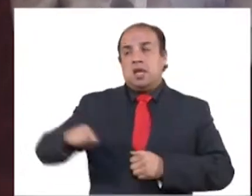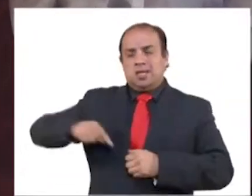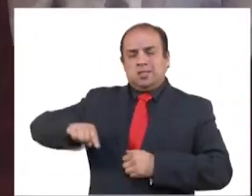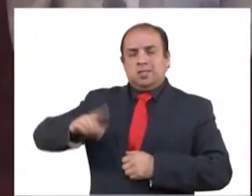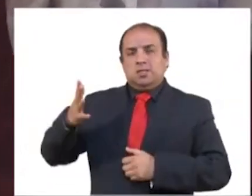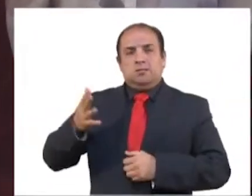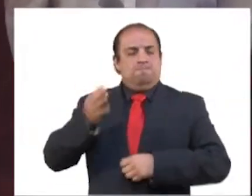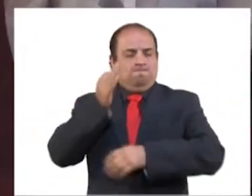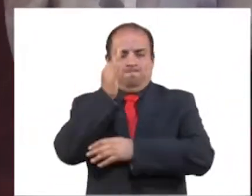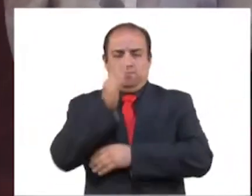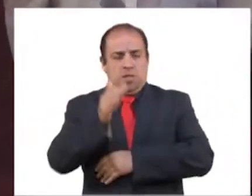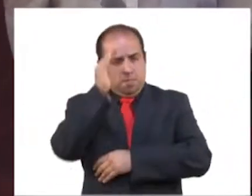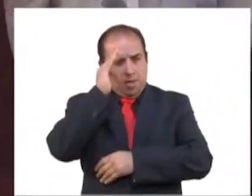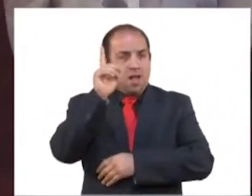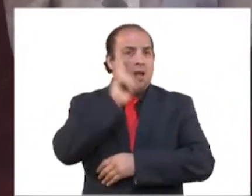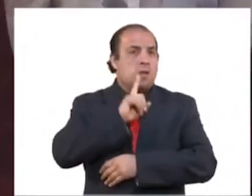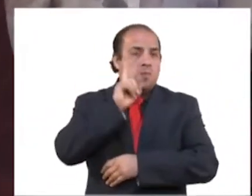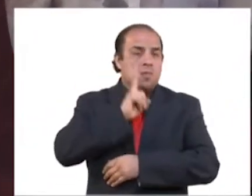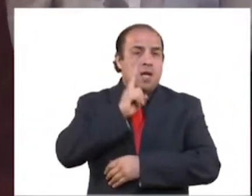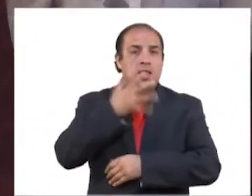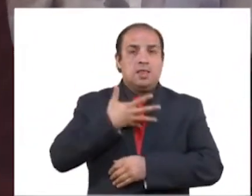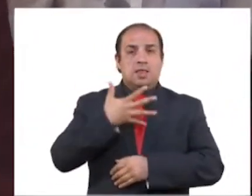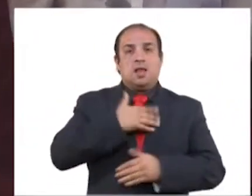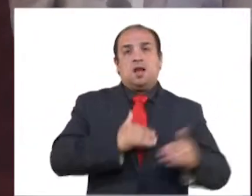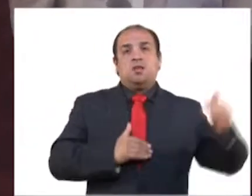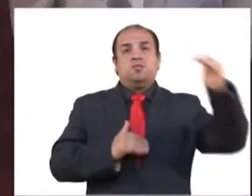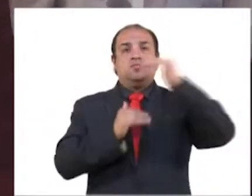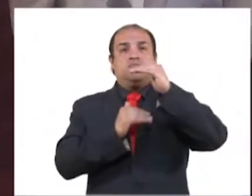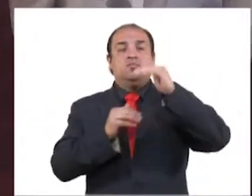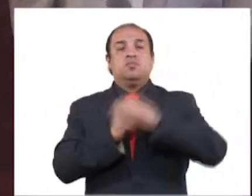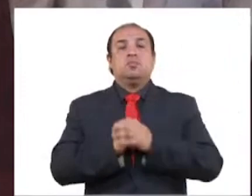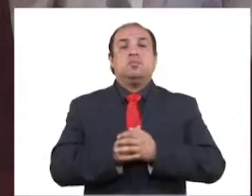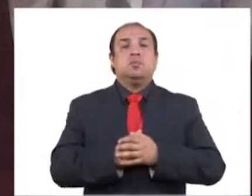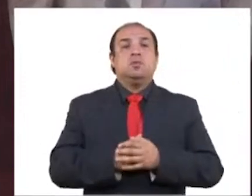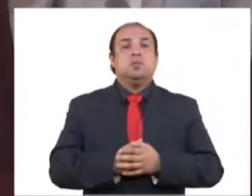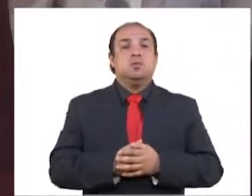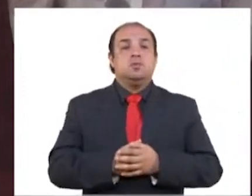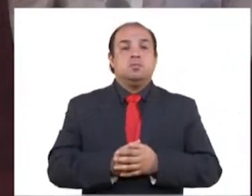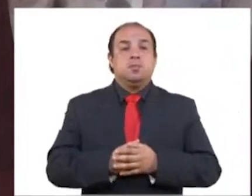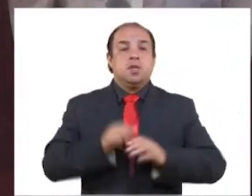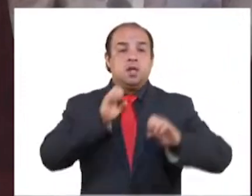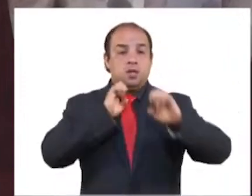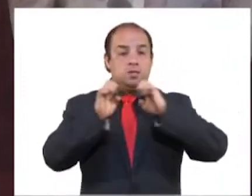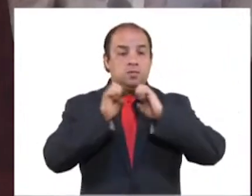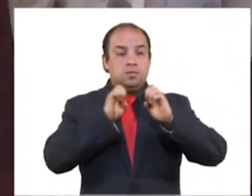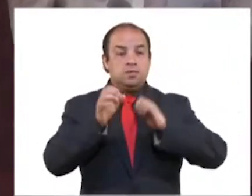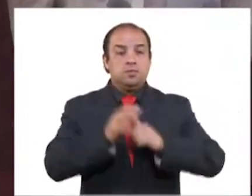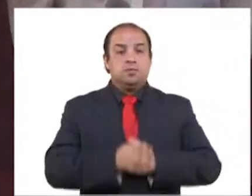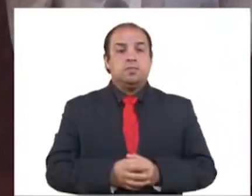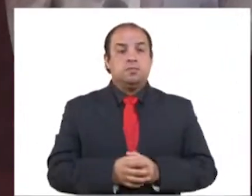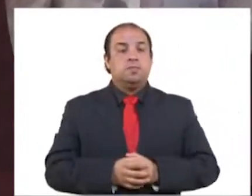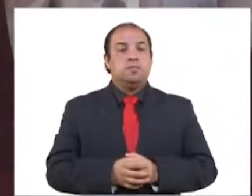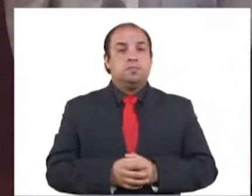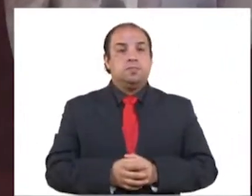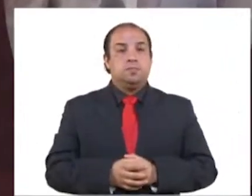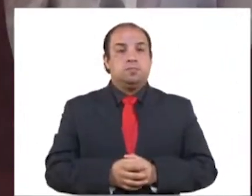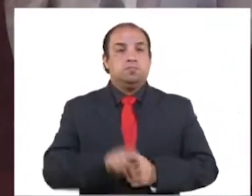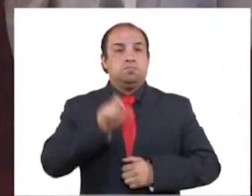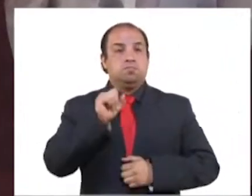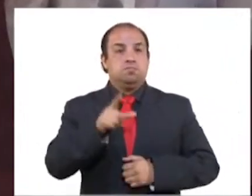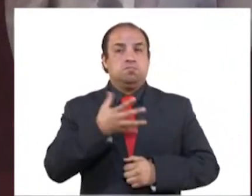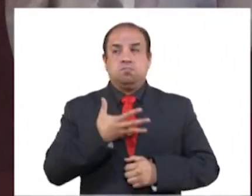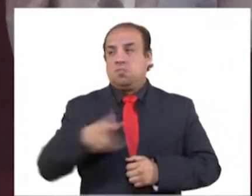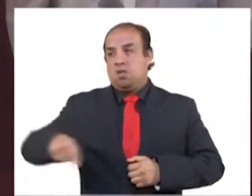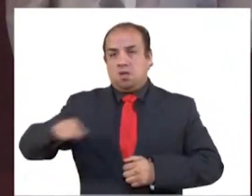mucho trabajo pensar que una mujer está arriba en las encuestas y además pues Están